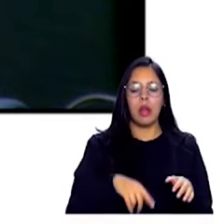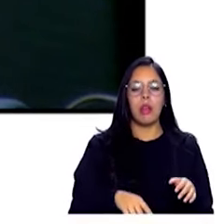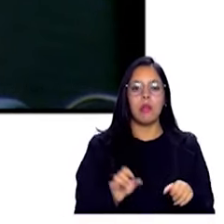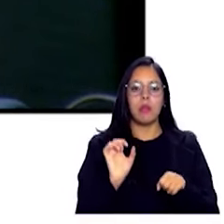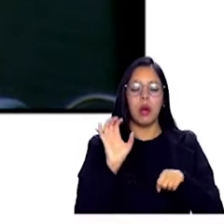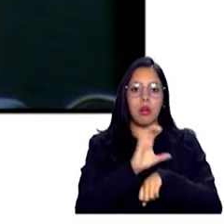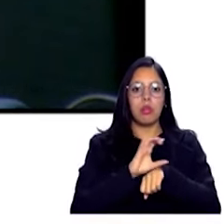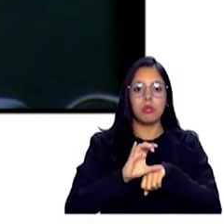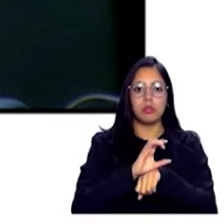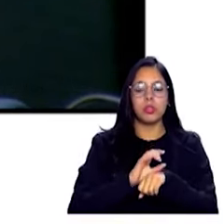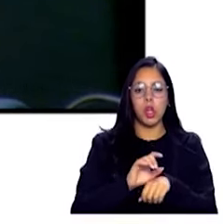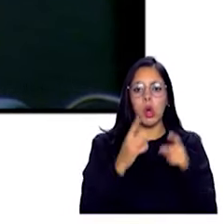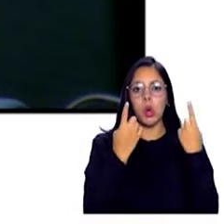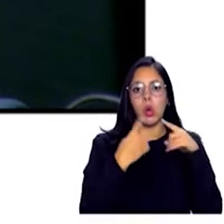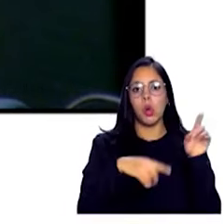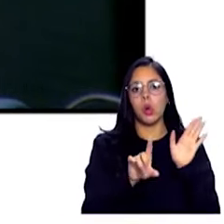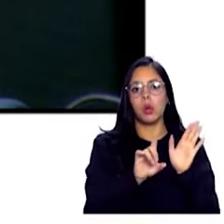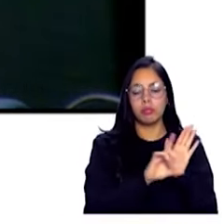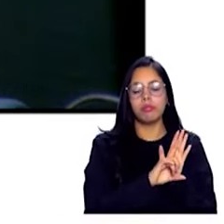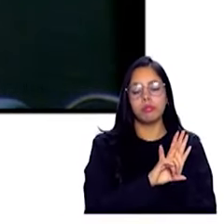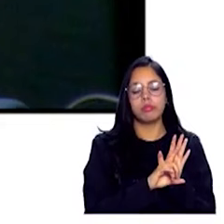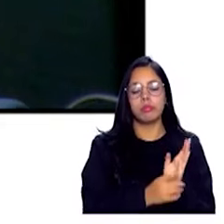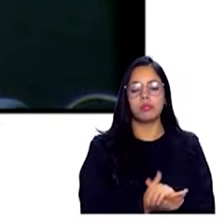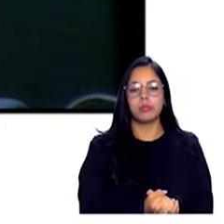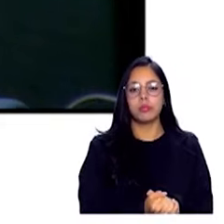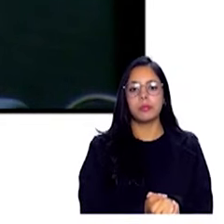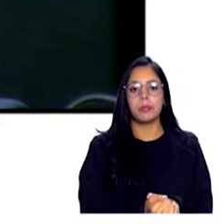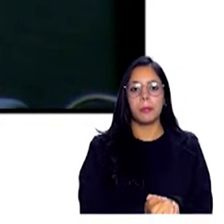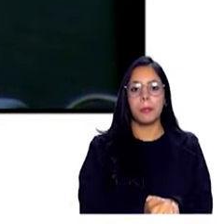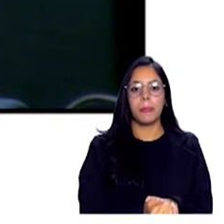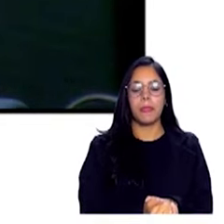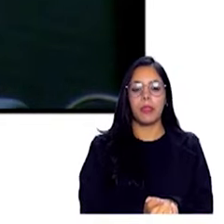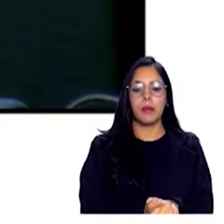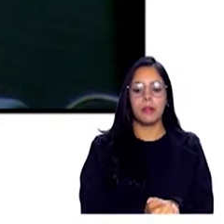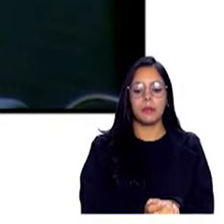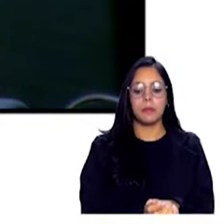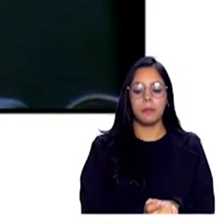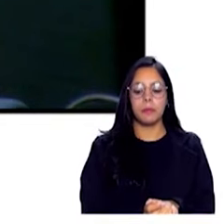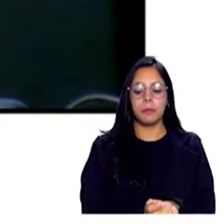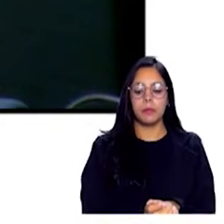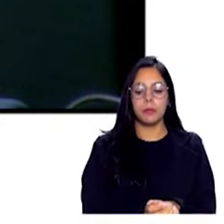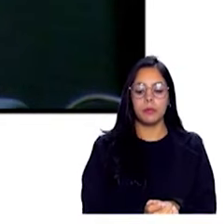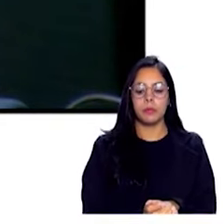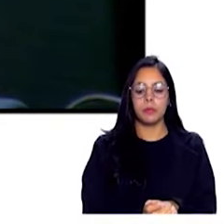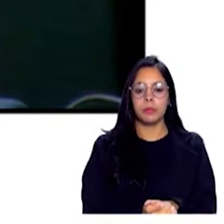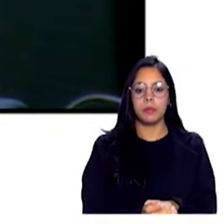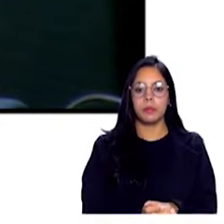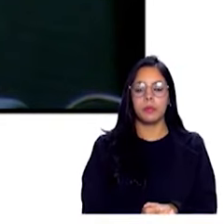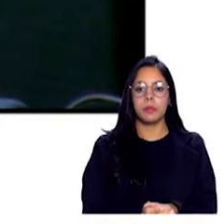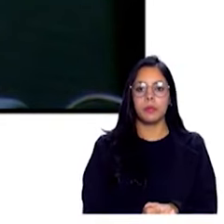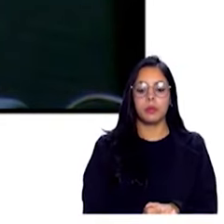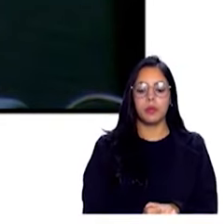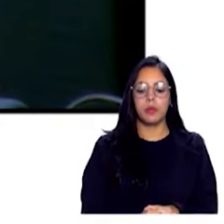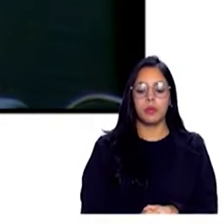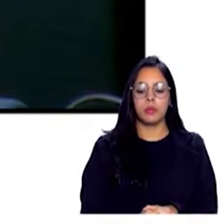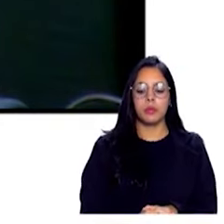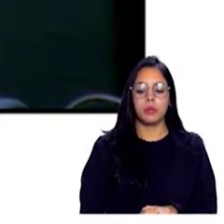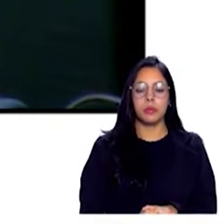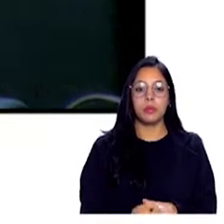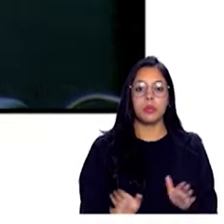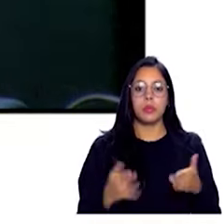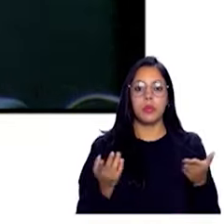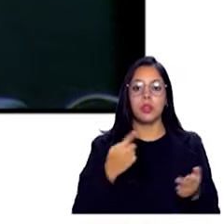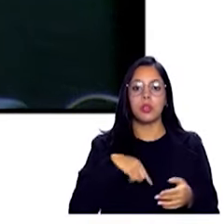constitucional erati fundamental Y enton se dijo una vez que está generalizada la segunda